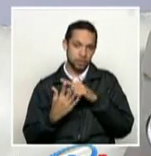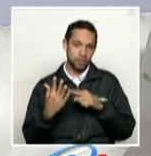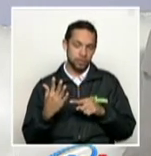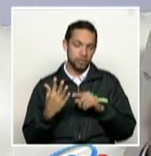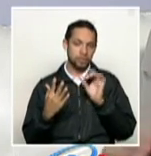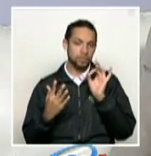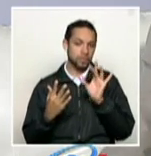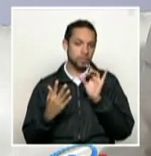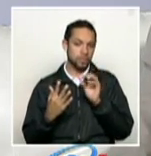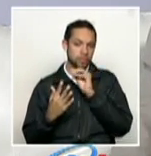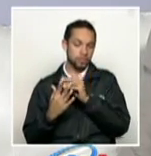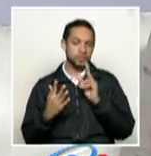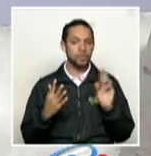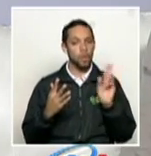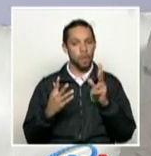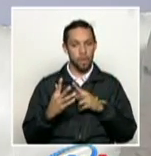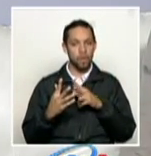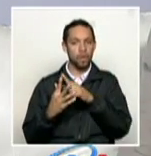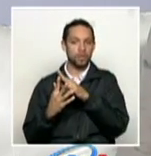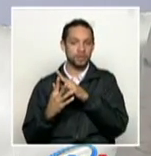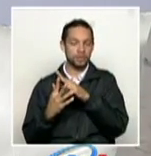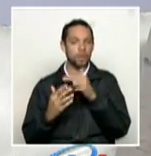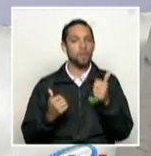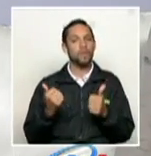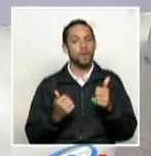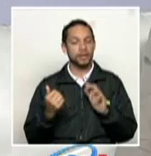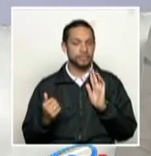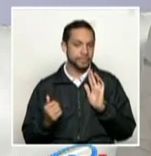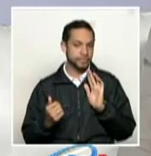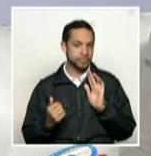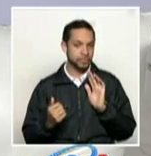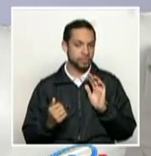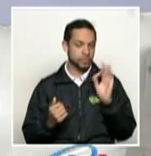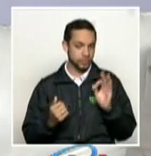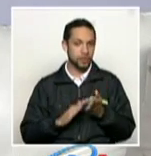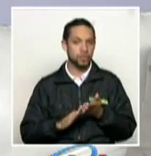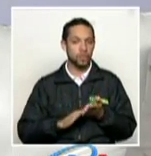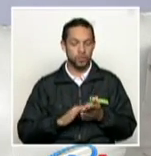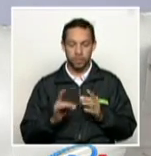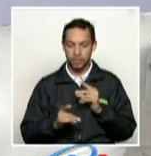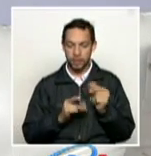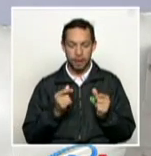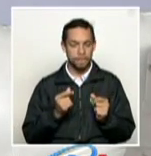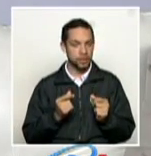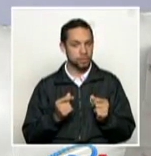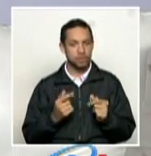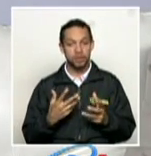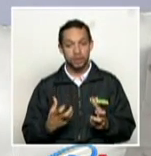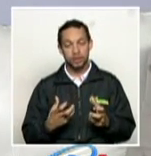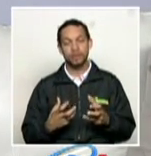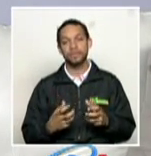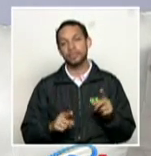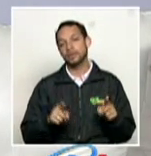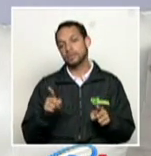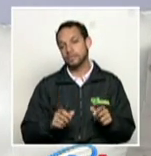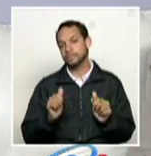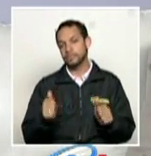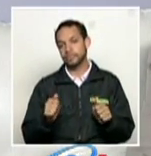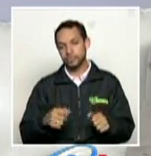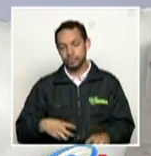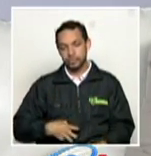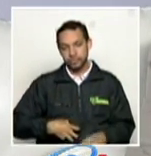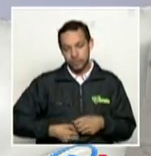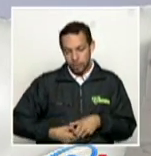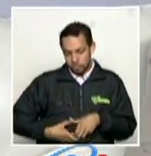dolor del dedo o me lo corto. Y esa es una manera de solucionar el problema. Entonces, a usted se le creció el